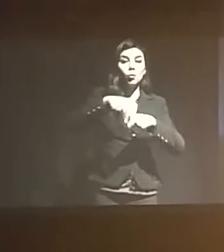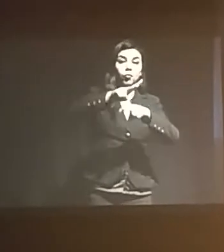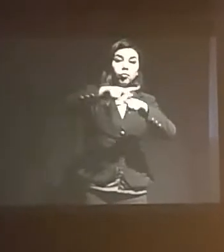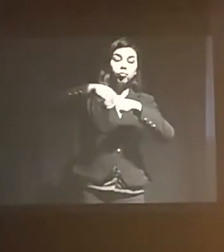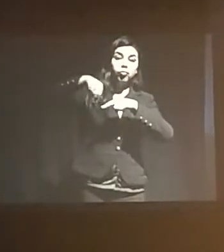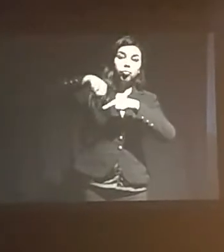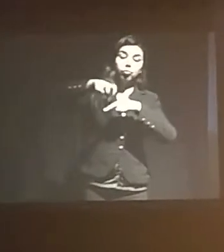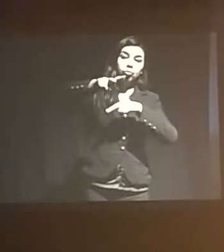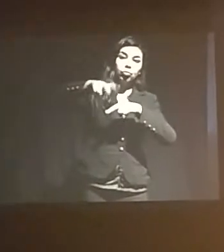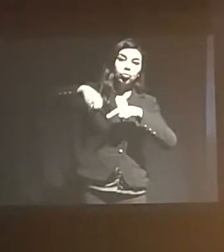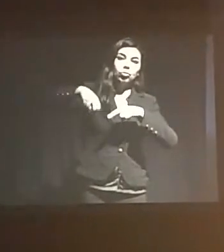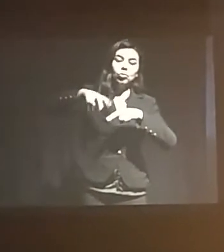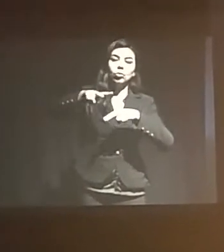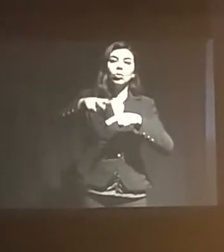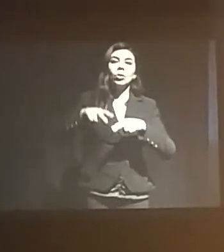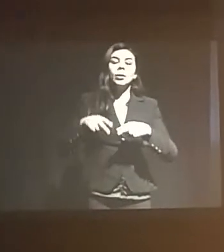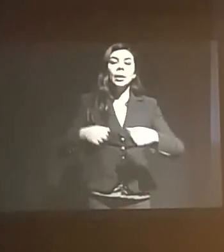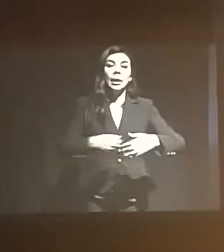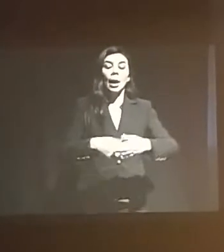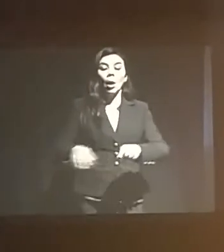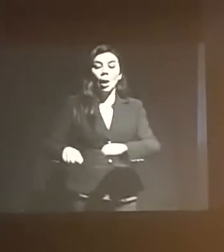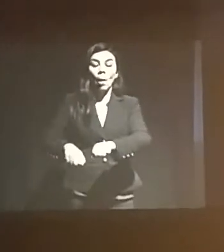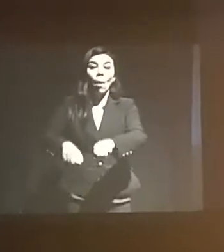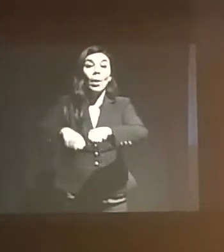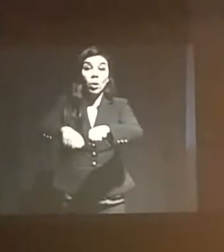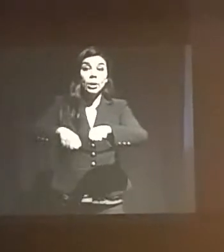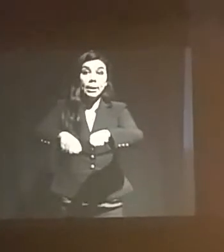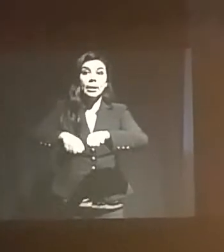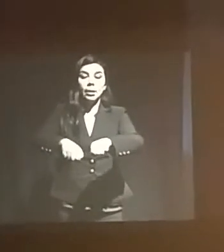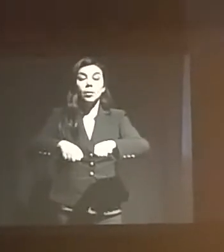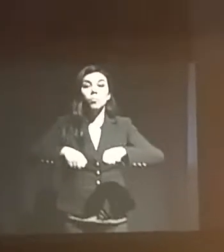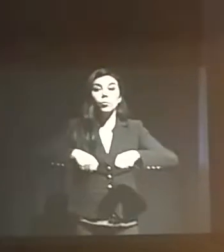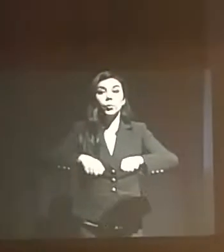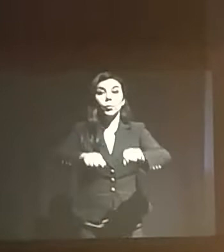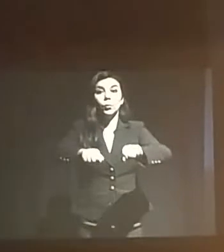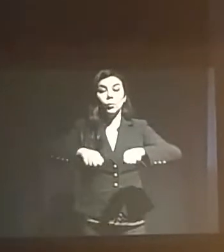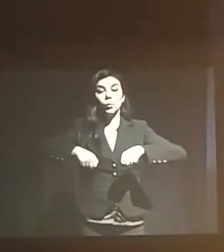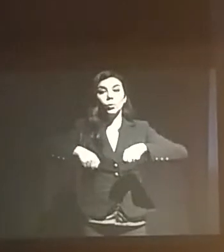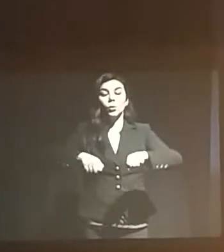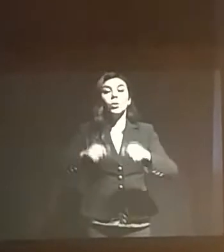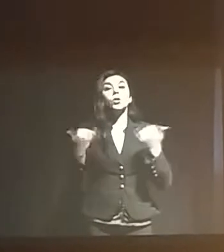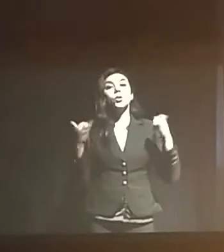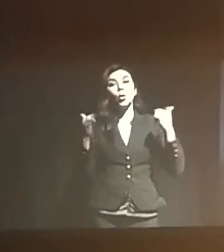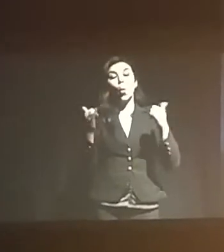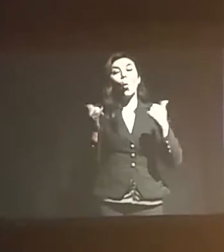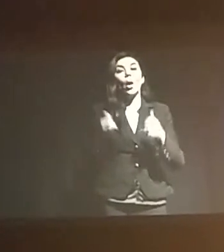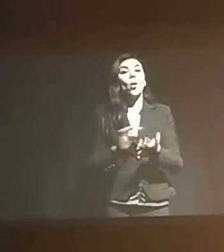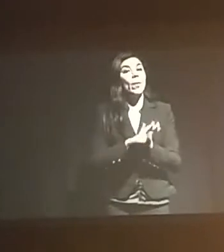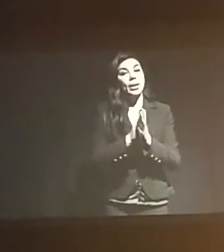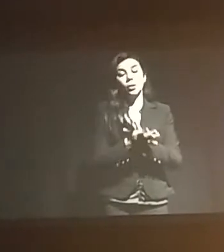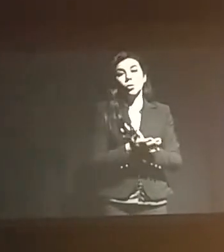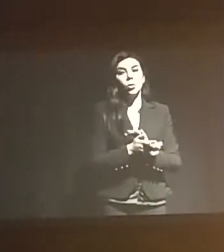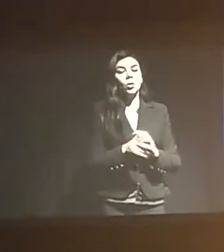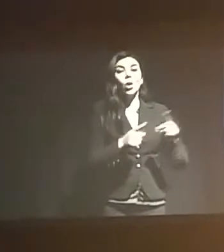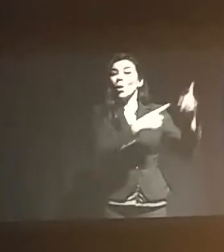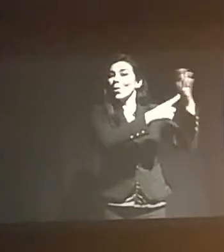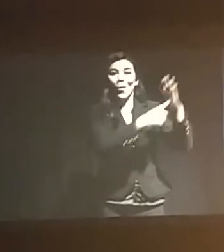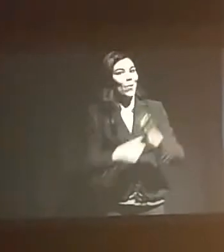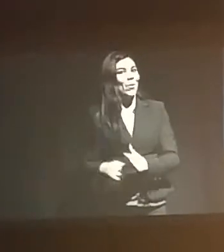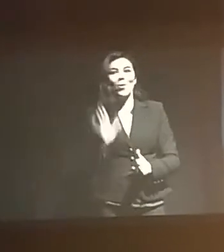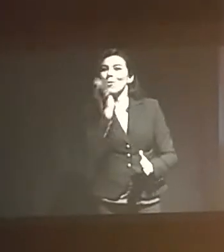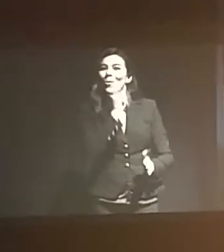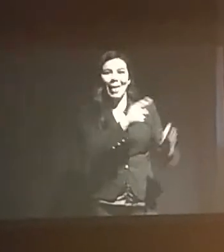mamá con el niño en coche. Niño, no sé. Son juegos para todos. O sea, no hay discriminación ni